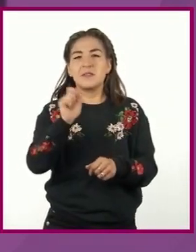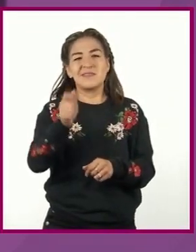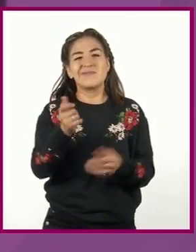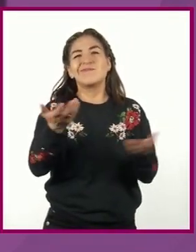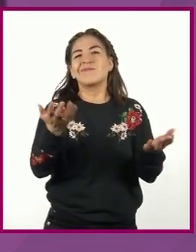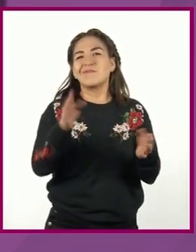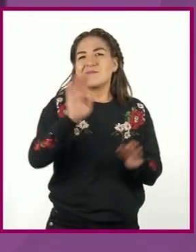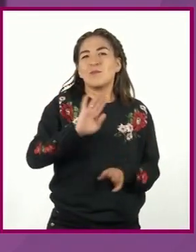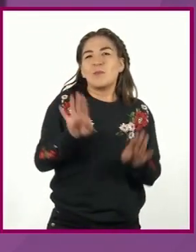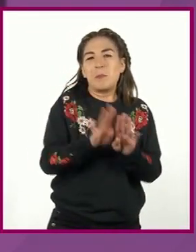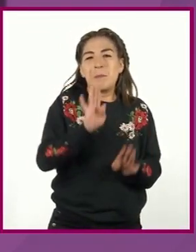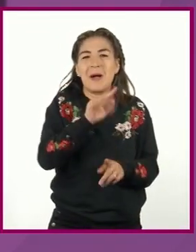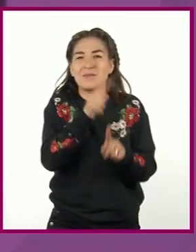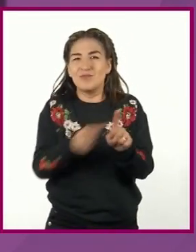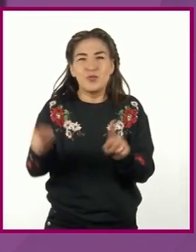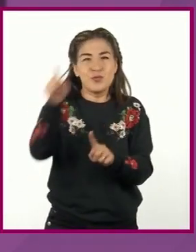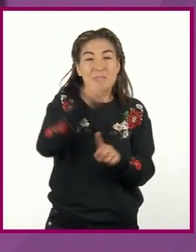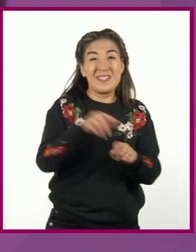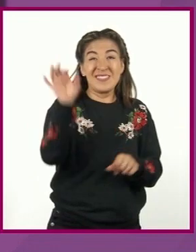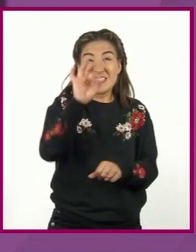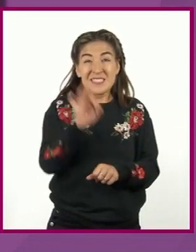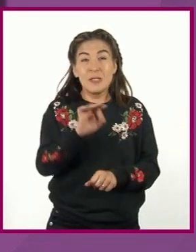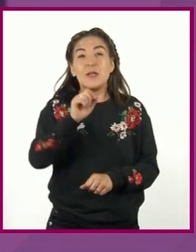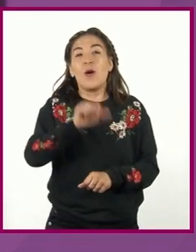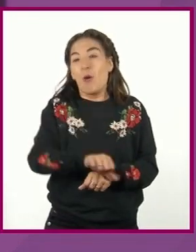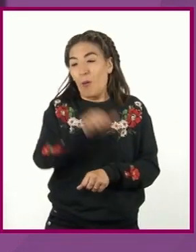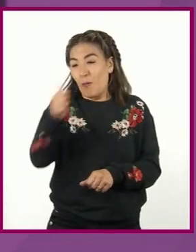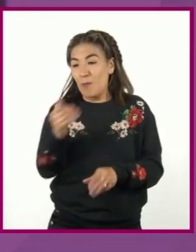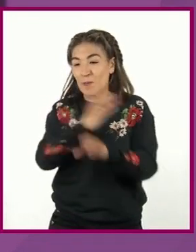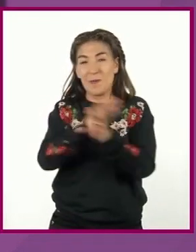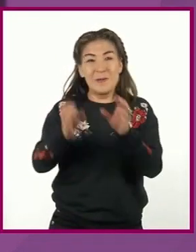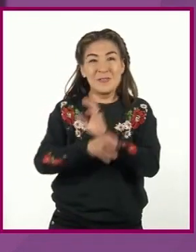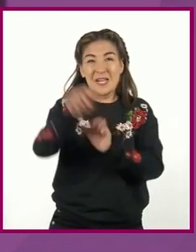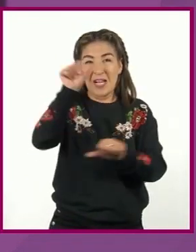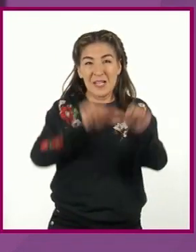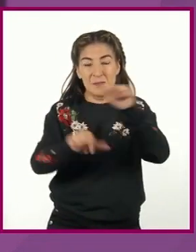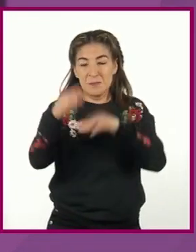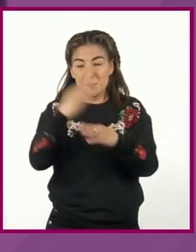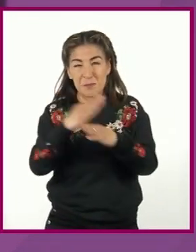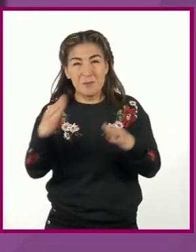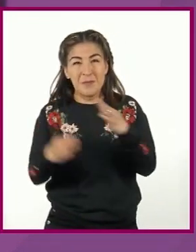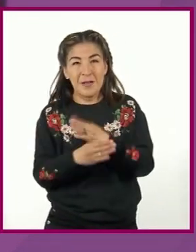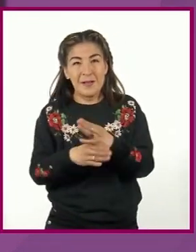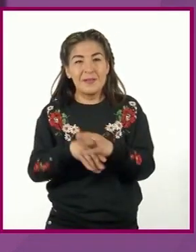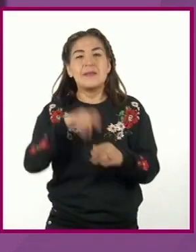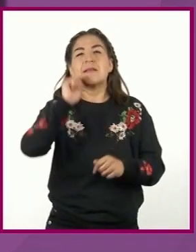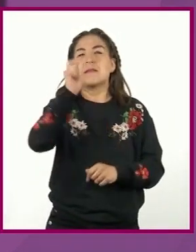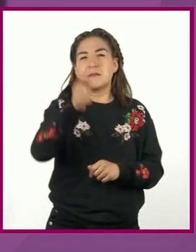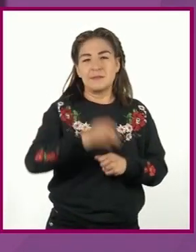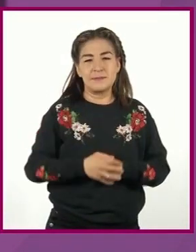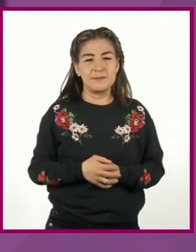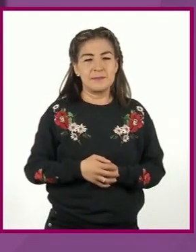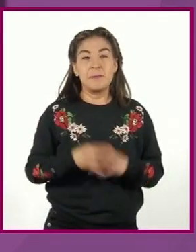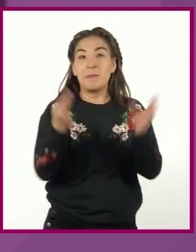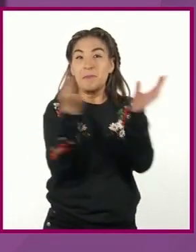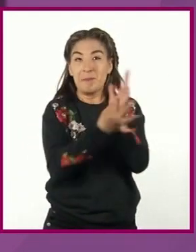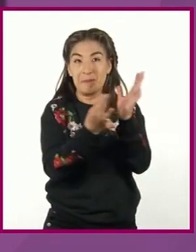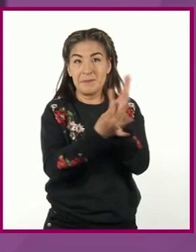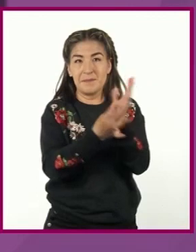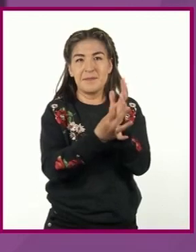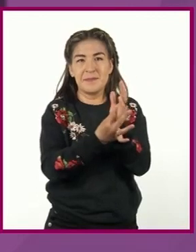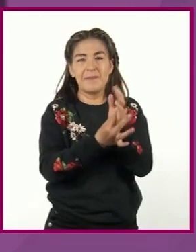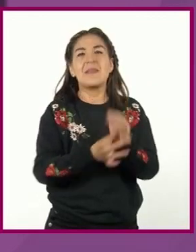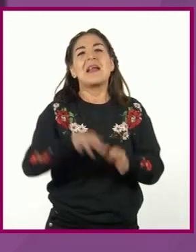conductores, pero si se contaminan con átomos de un material conductor, tal como un metal,